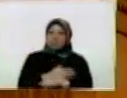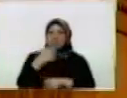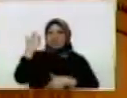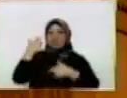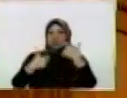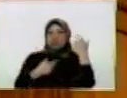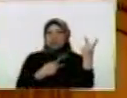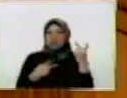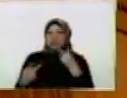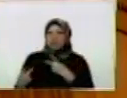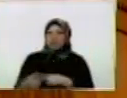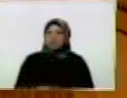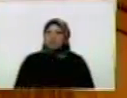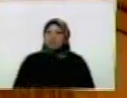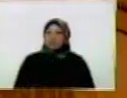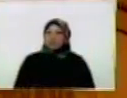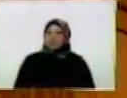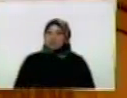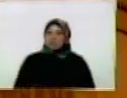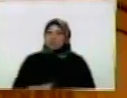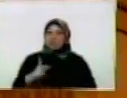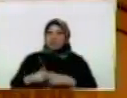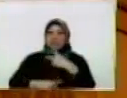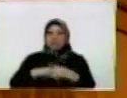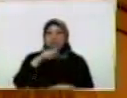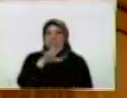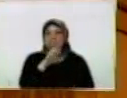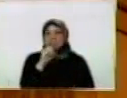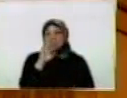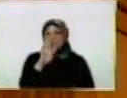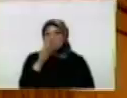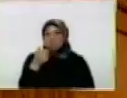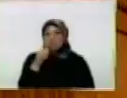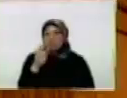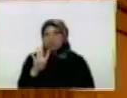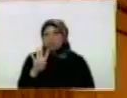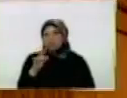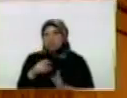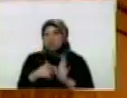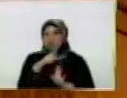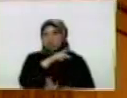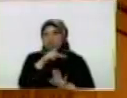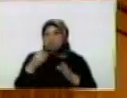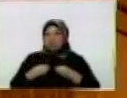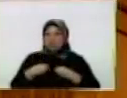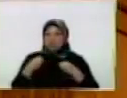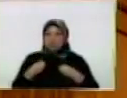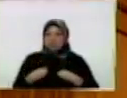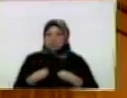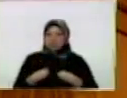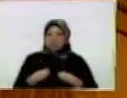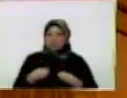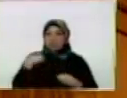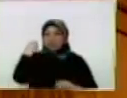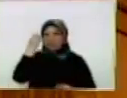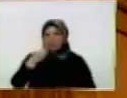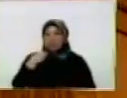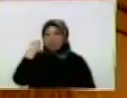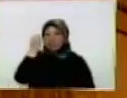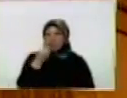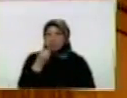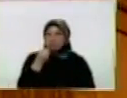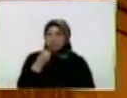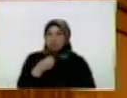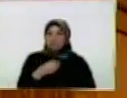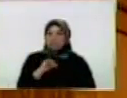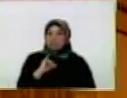autoproclamándose que si no fuese por el momento histórico que vivimos, uno piensa que es una